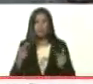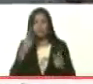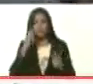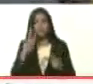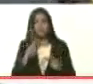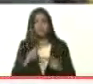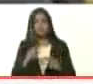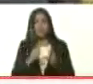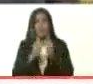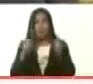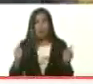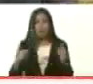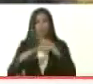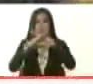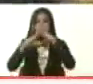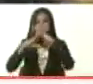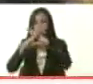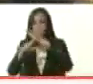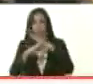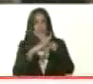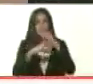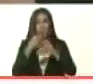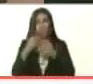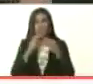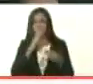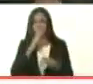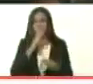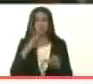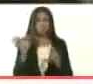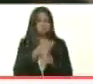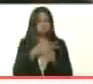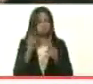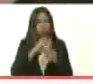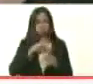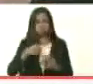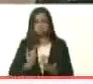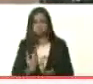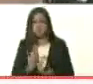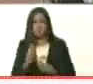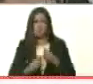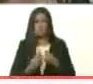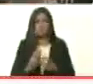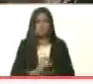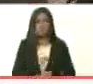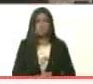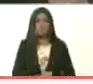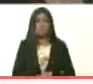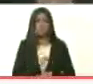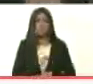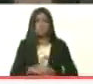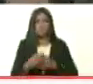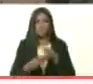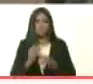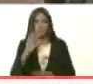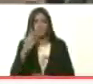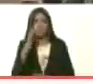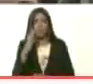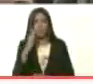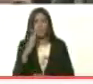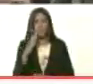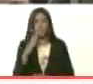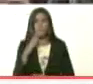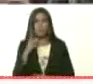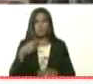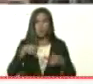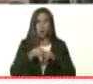bloqueo y la agresión imperialista criminal, salvaje. Nos están haciendo más o menos lo que los